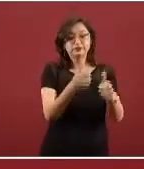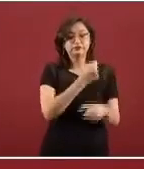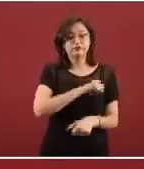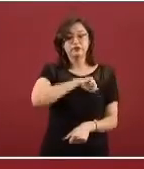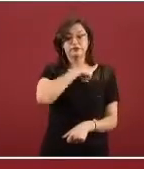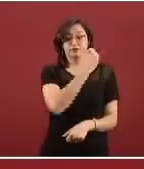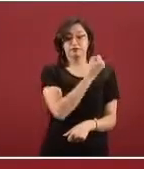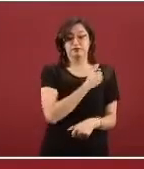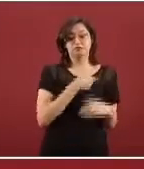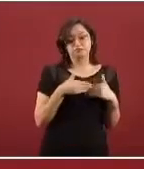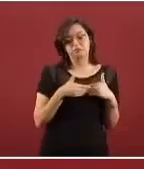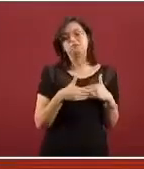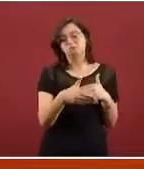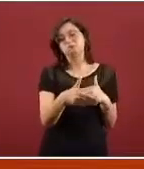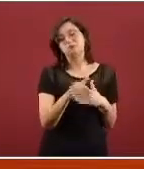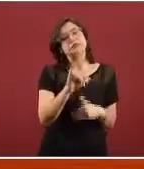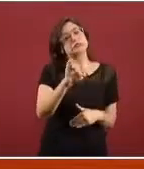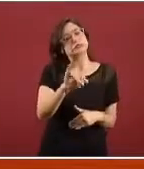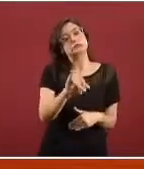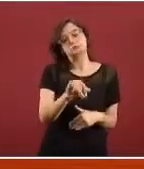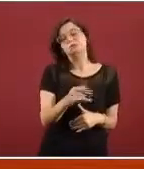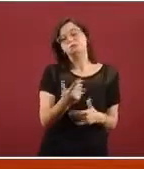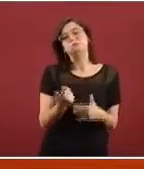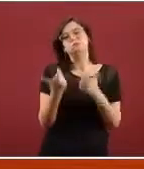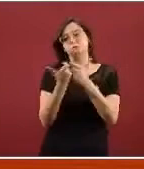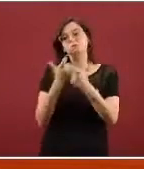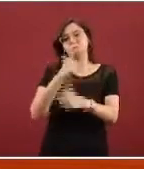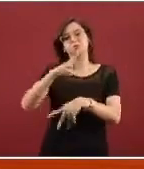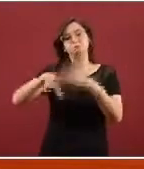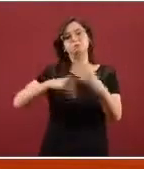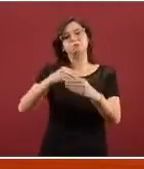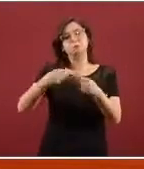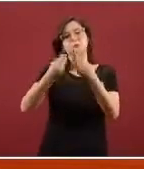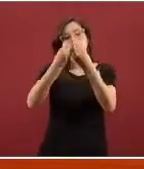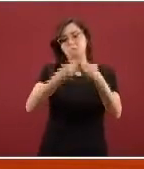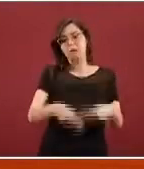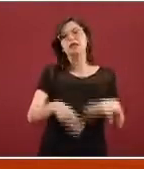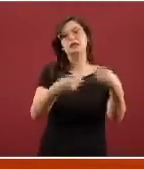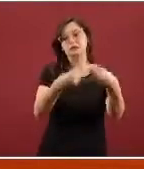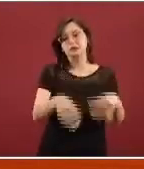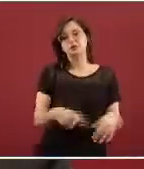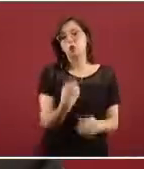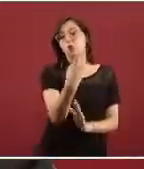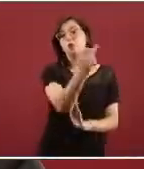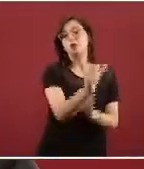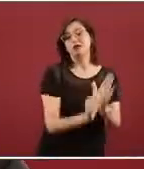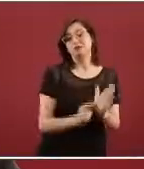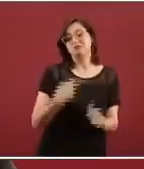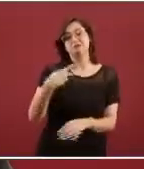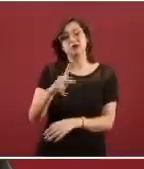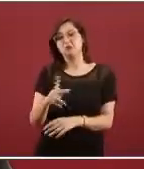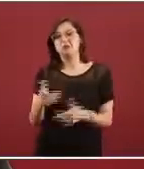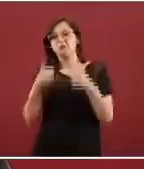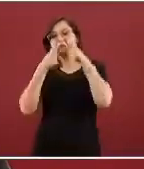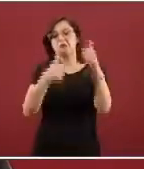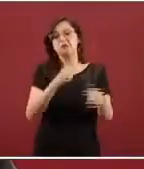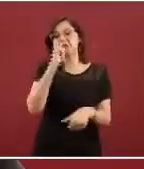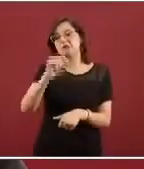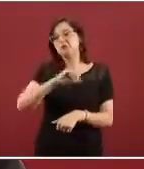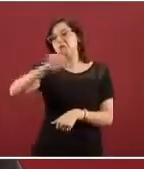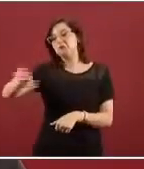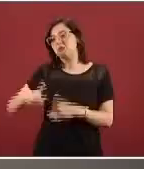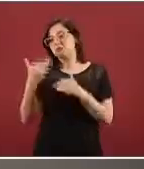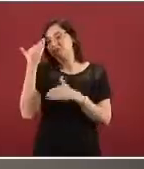pero si no se toma esta medida hoy, pues entonces la enfermedad va a durar muchísimo más tiempo y va a causar más estragos.